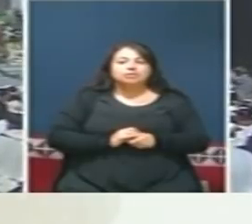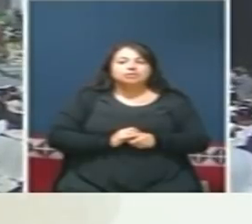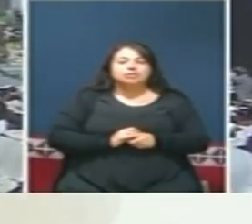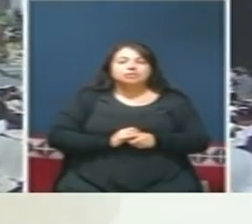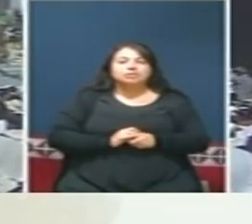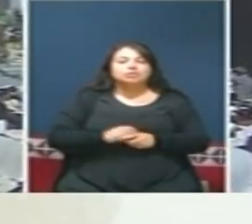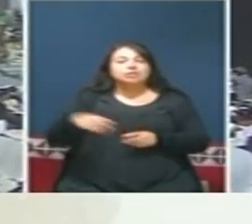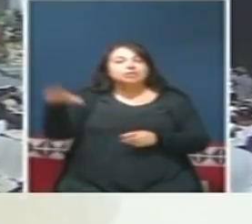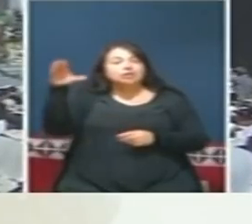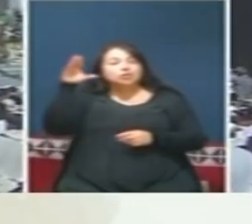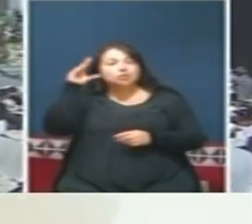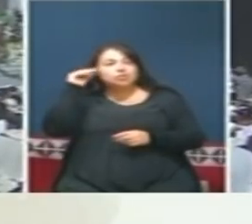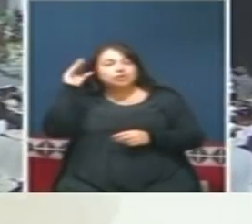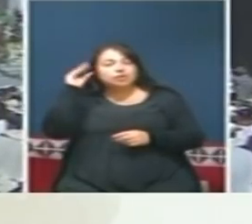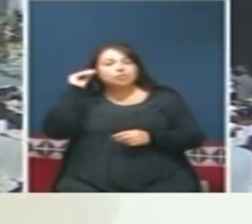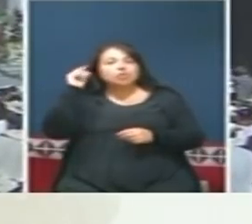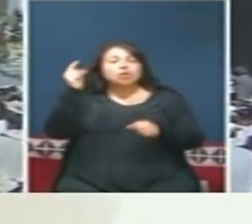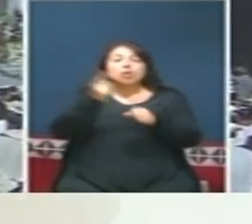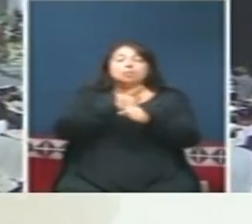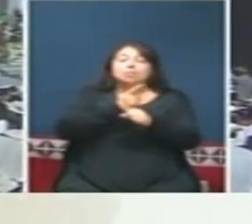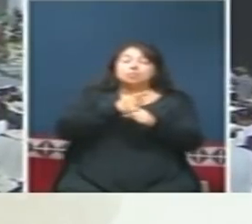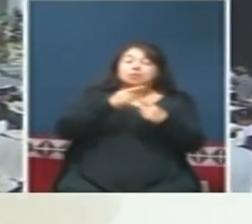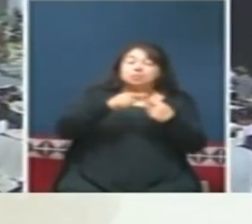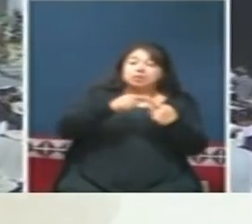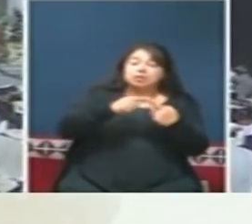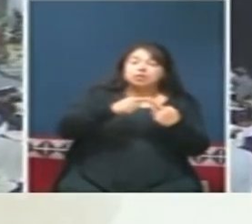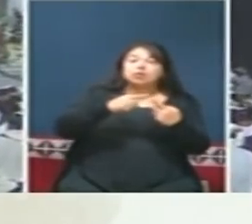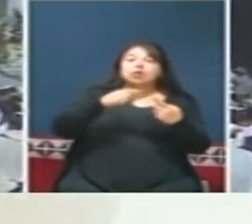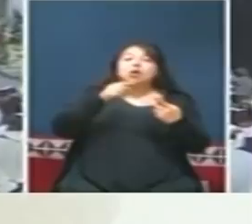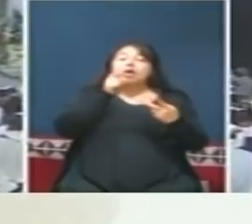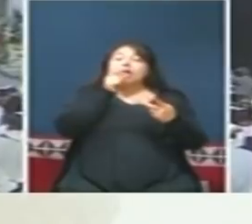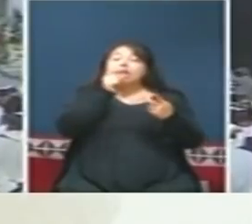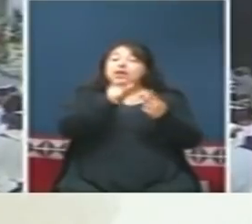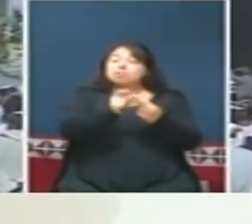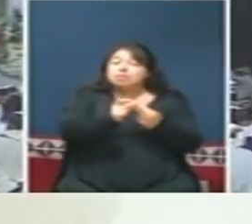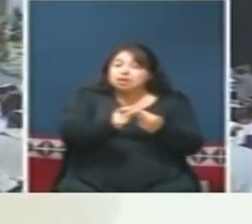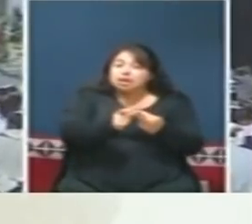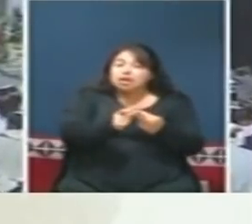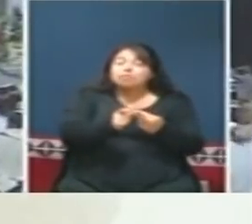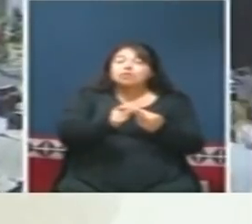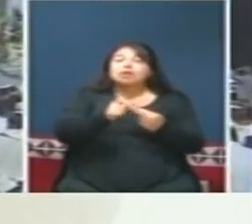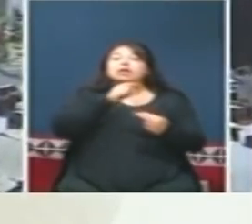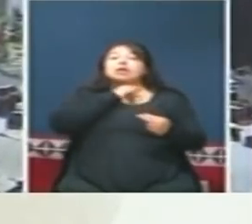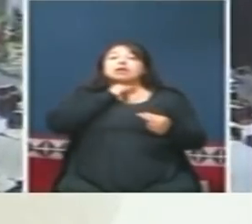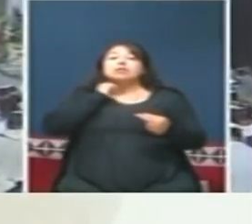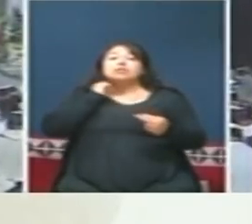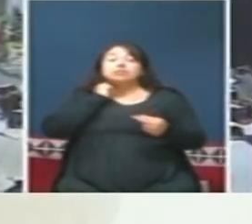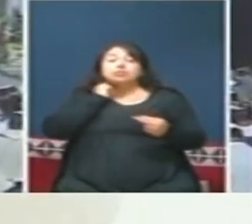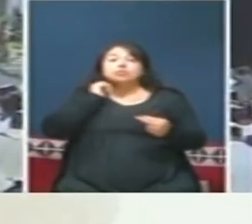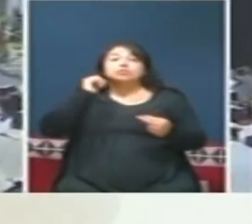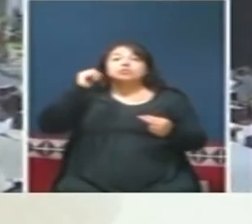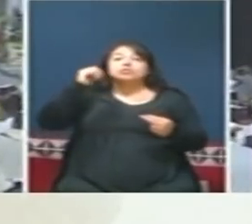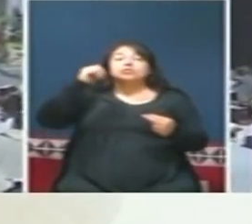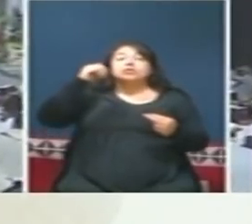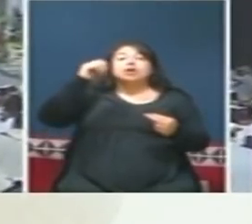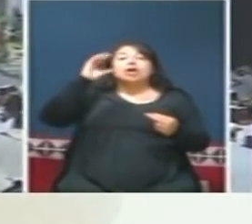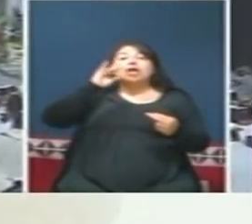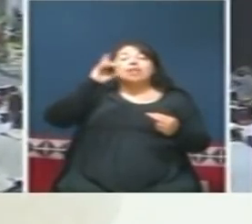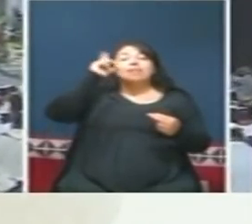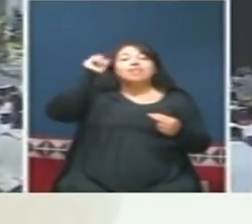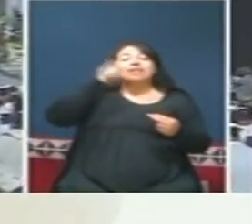Vamos a escuchar primeramente la palabra de nuestro padre y pastor Monseñor Dante